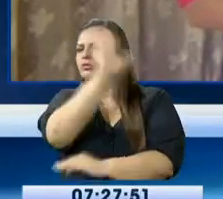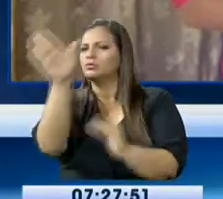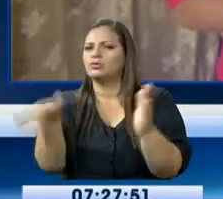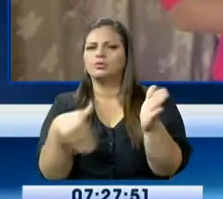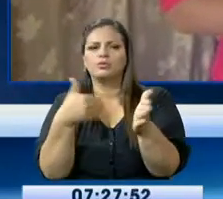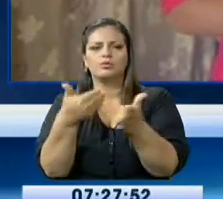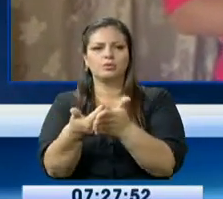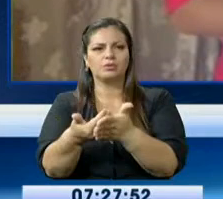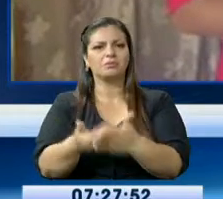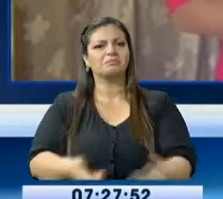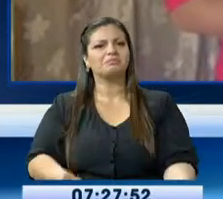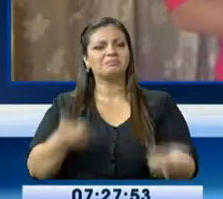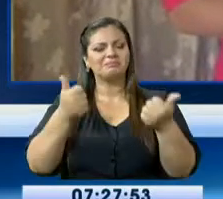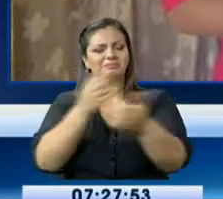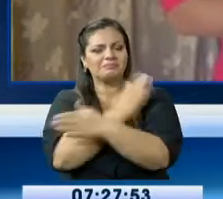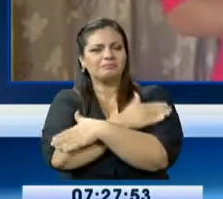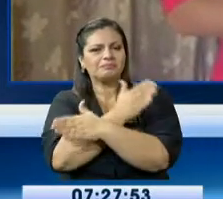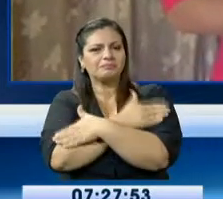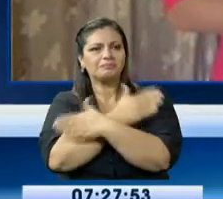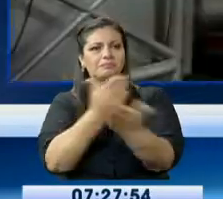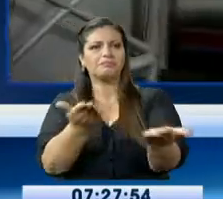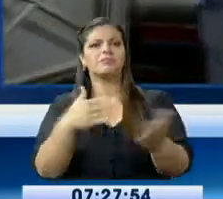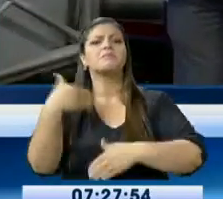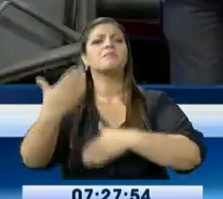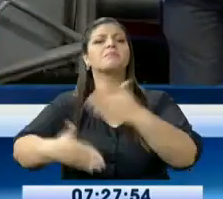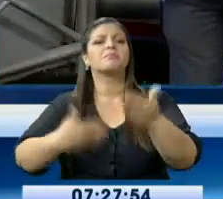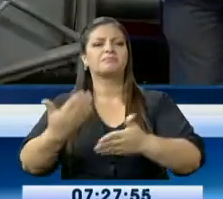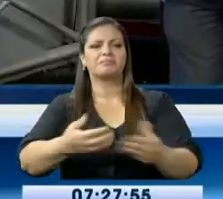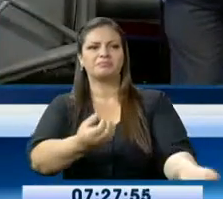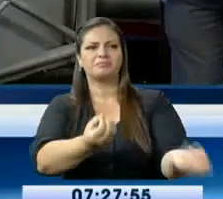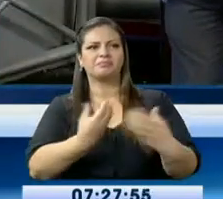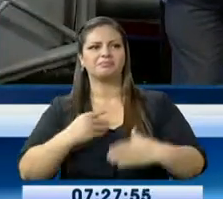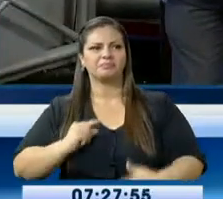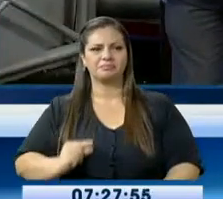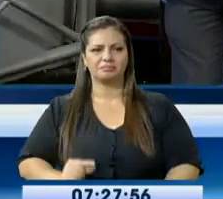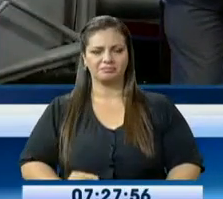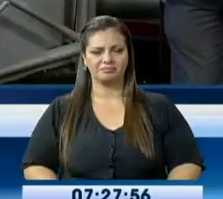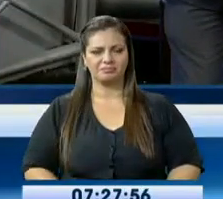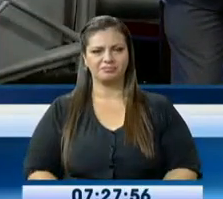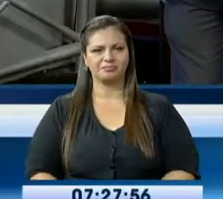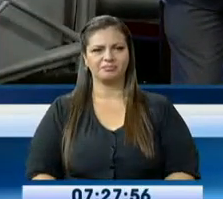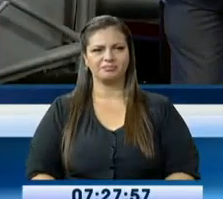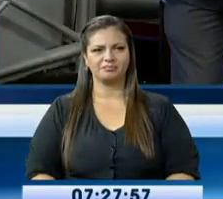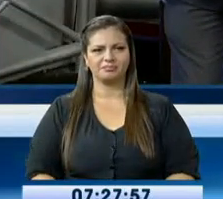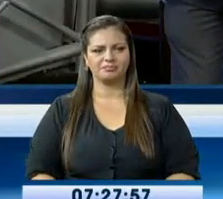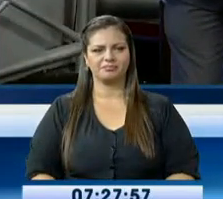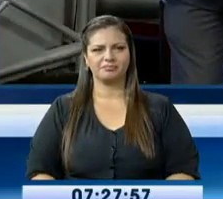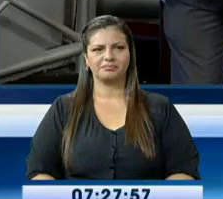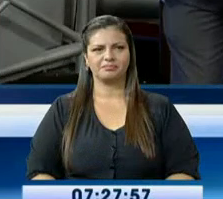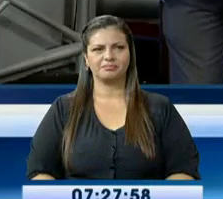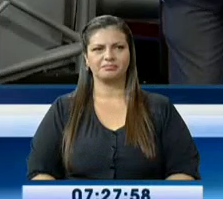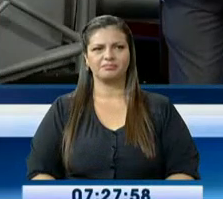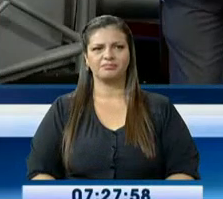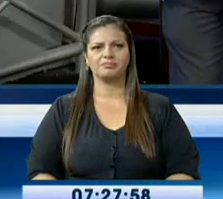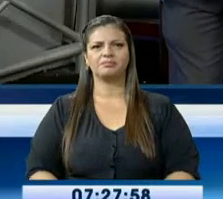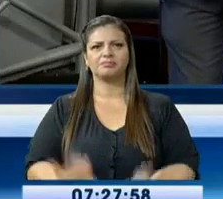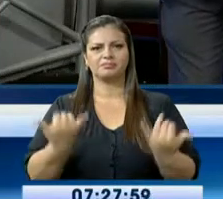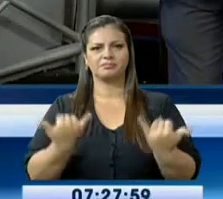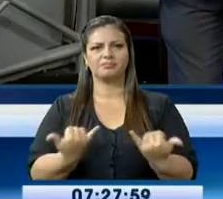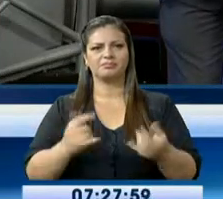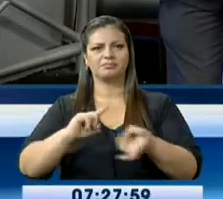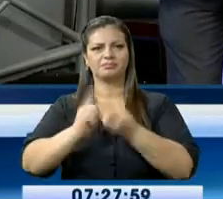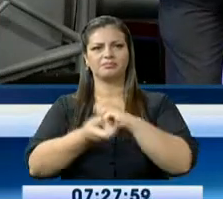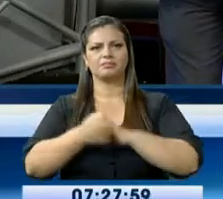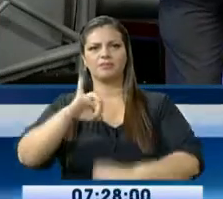Felicidades para ellos y más adelante creo que queremos saber cómo va a avanzar ese agasajo navideño. Y ahora Jorge Salazar